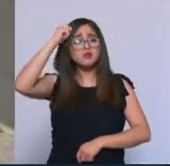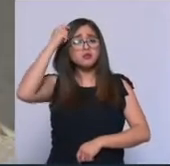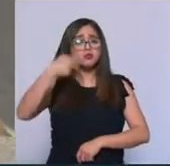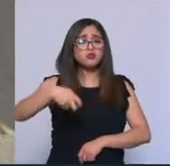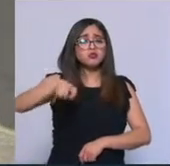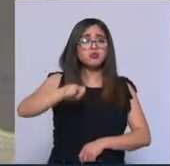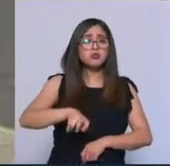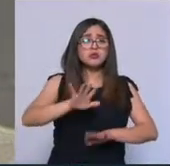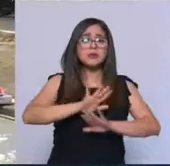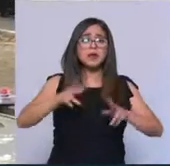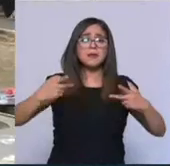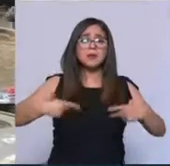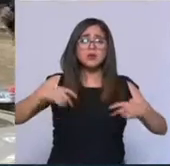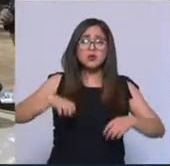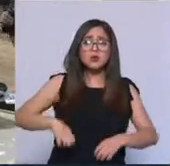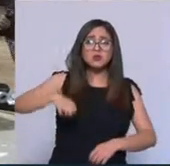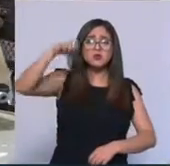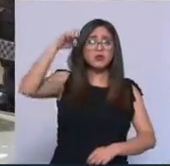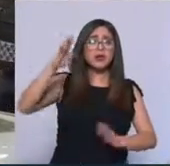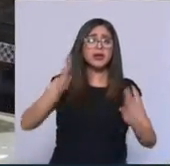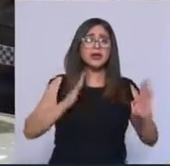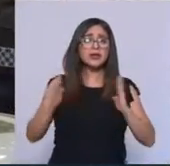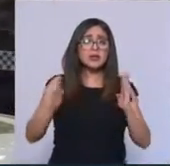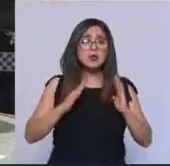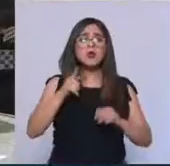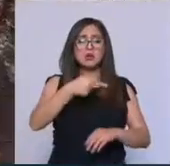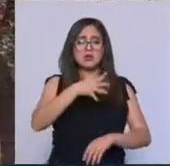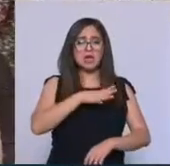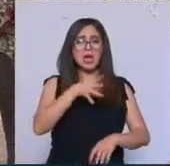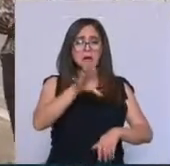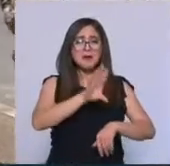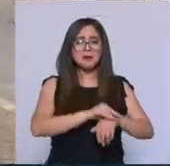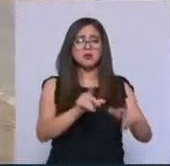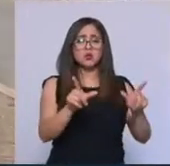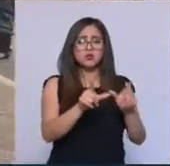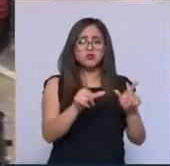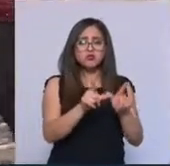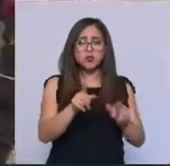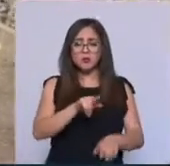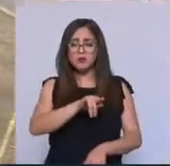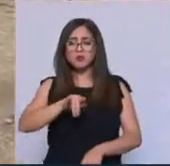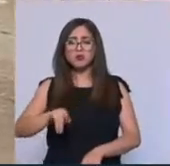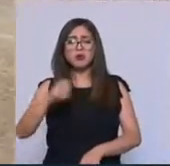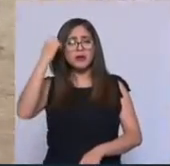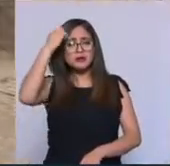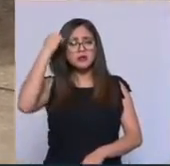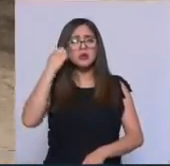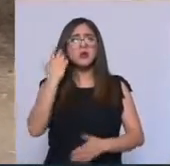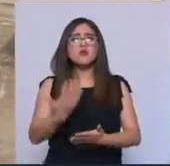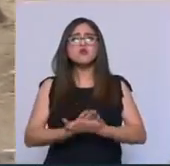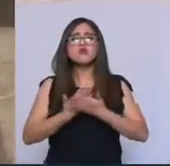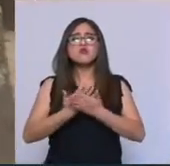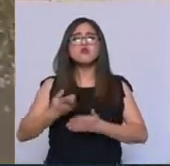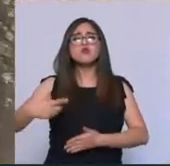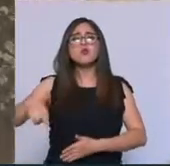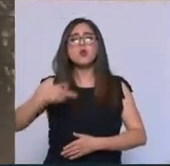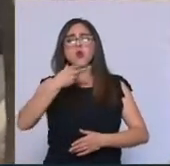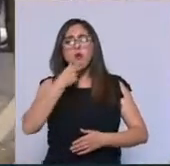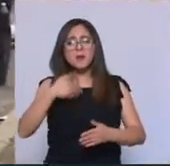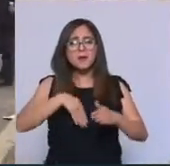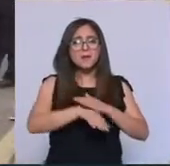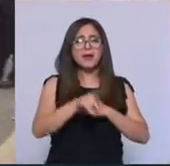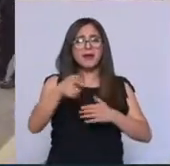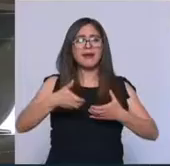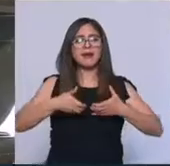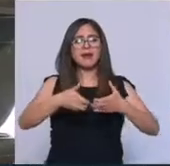mayor retirado del ejército con permiso para portar arma de fuego, se estacionó a esperar al comunicador en la calle Francisco Márquez,